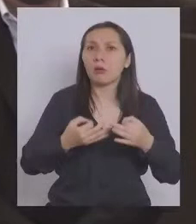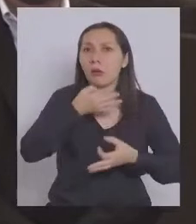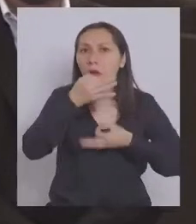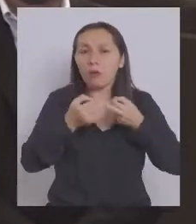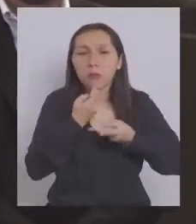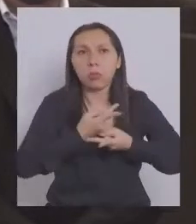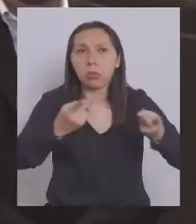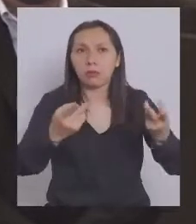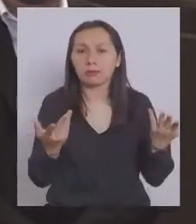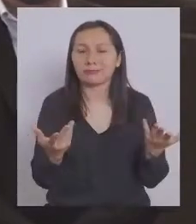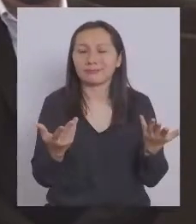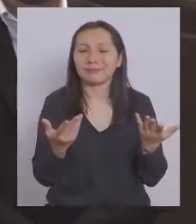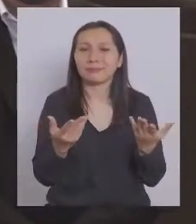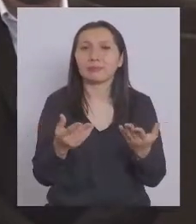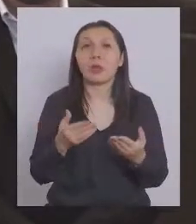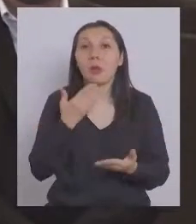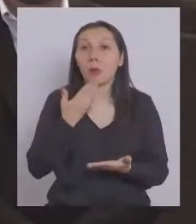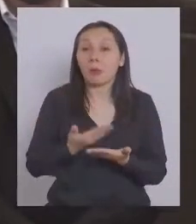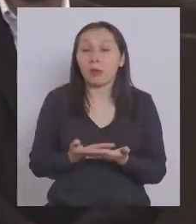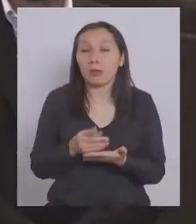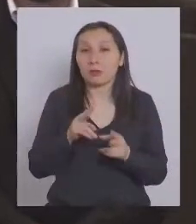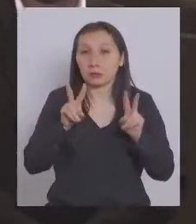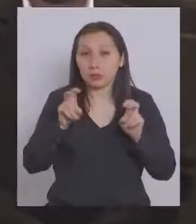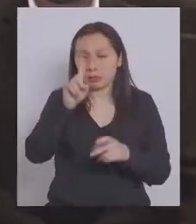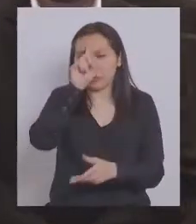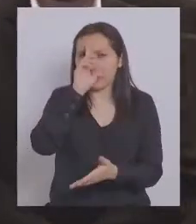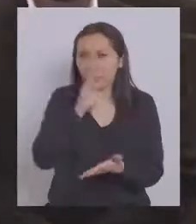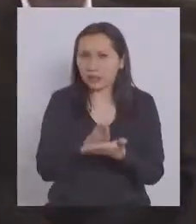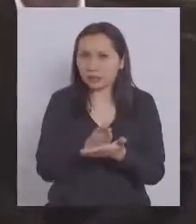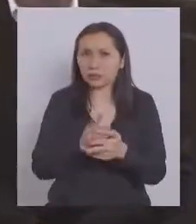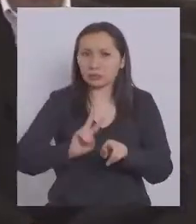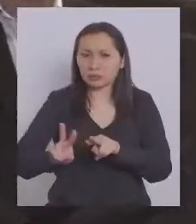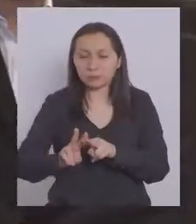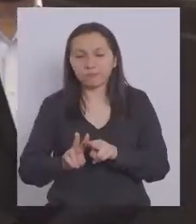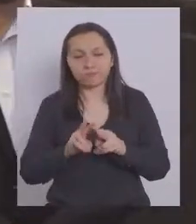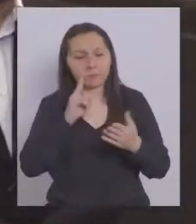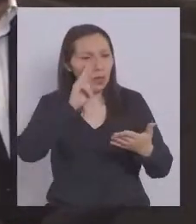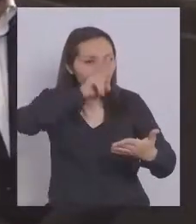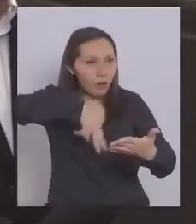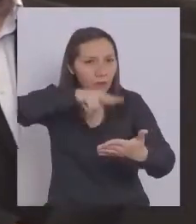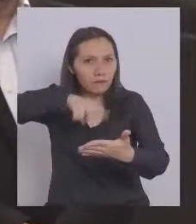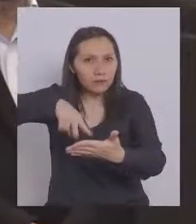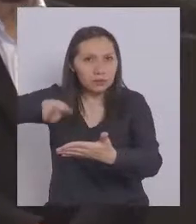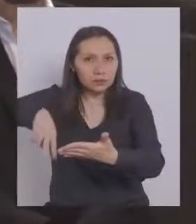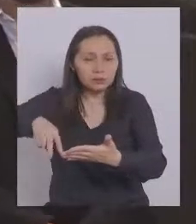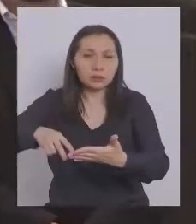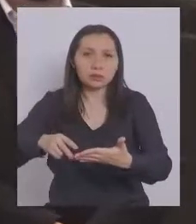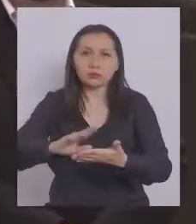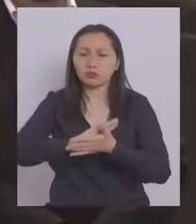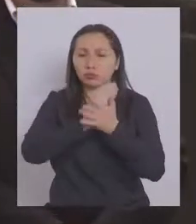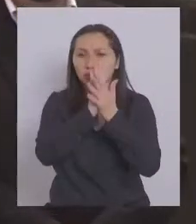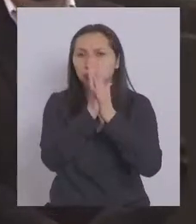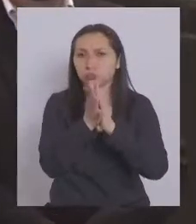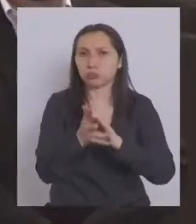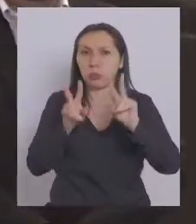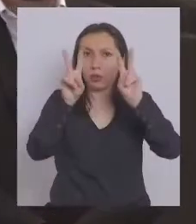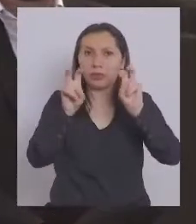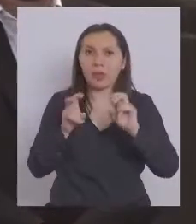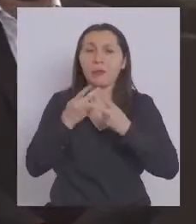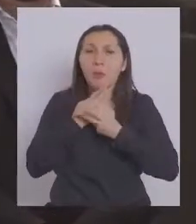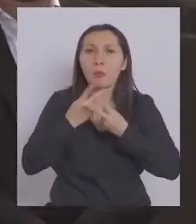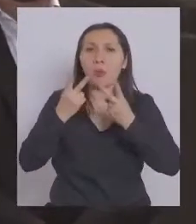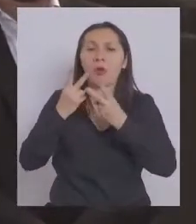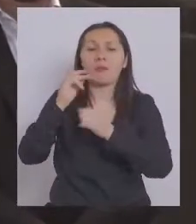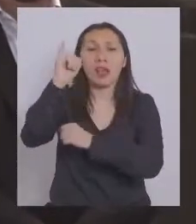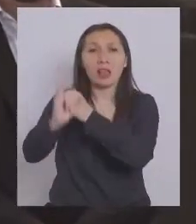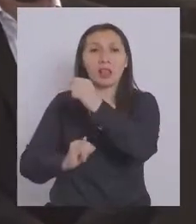sustento. Para tomar las decisiones que hemos tomado, hemos revisado prácticamente la totalidad de las